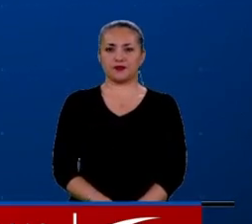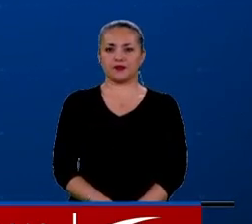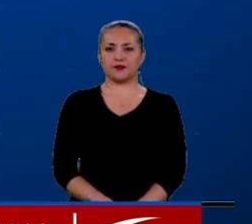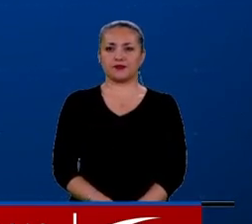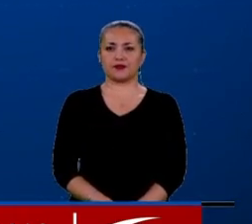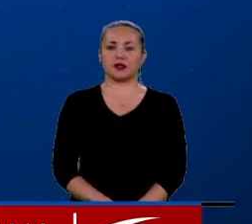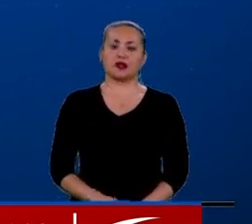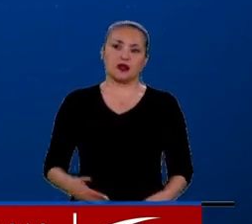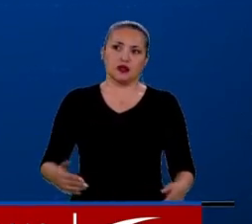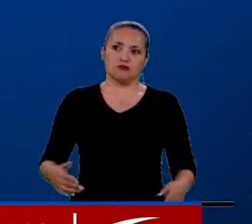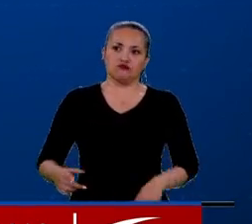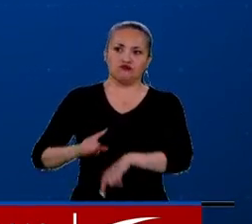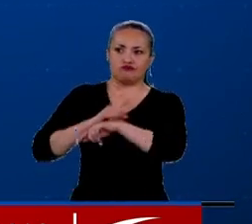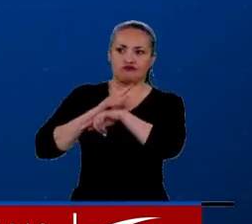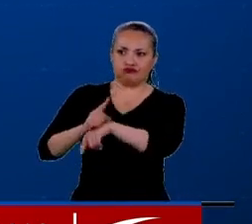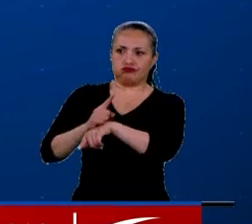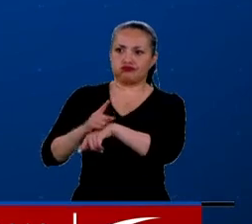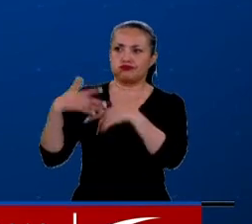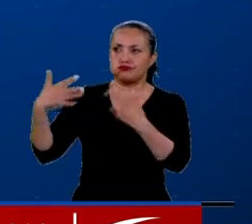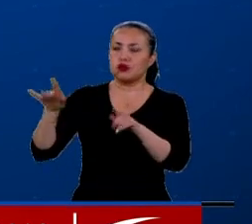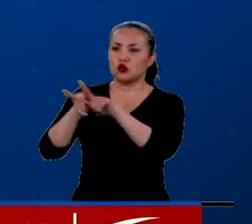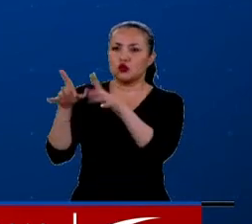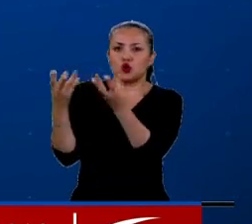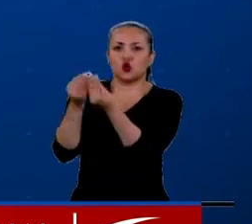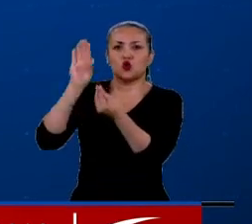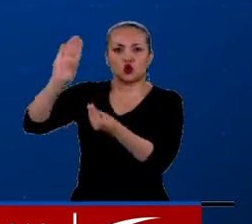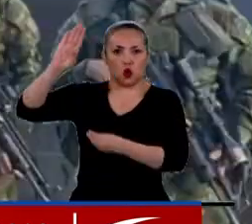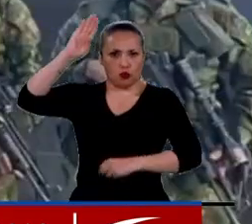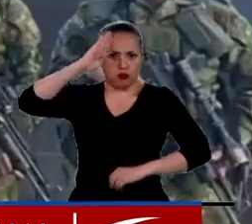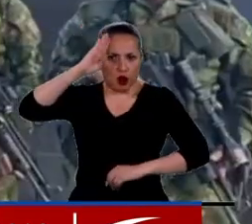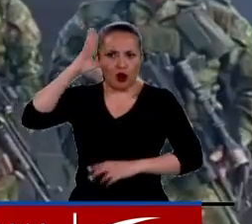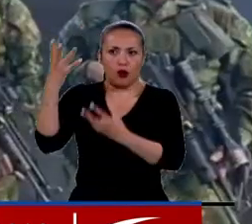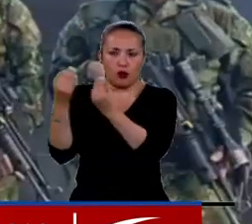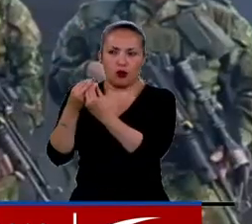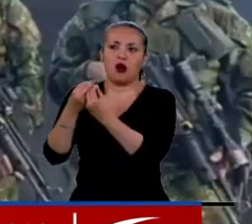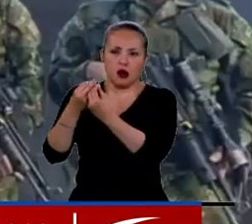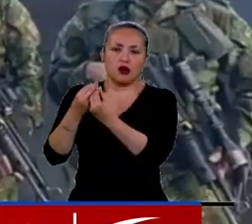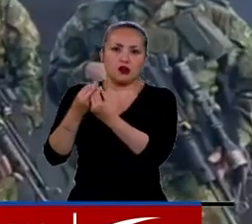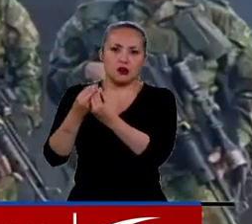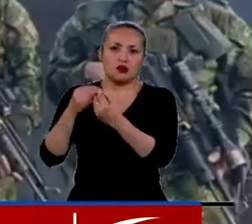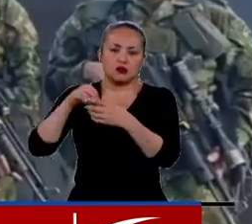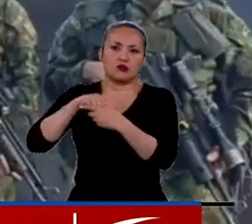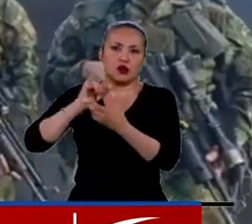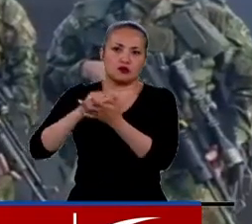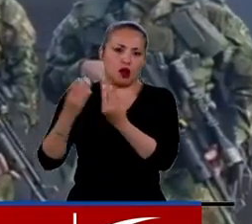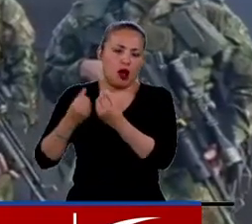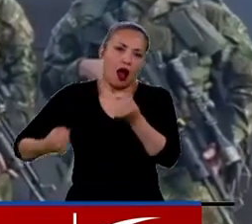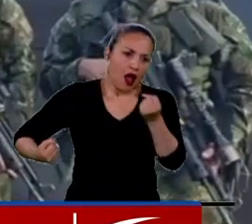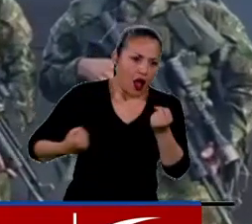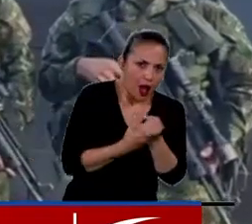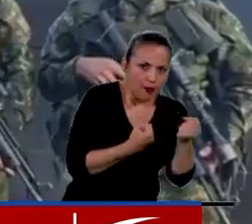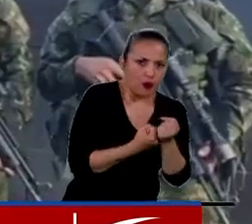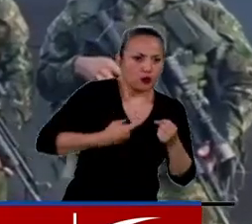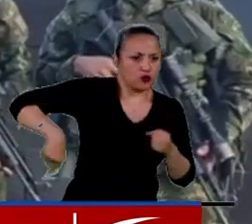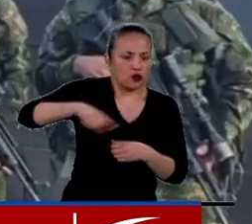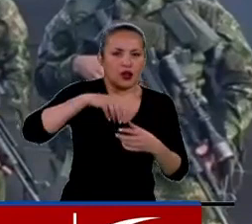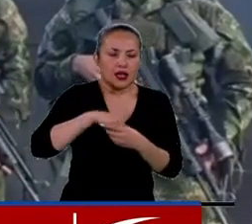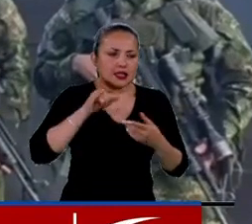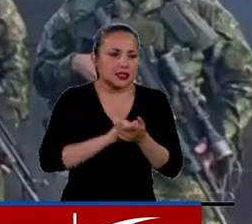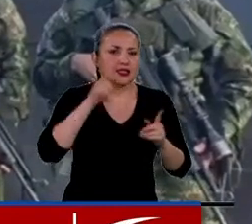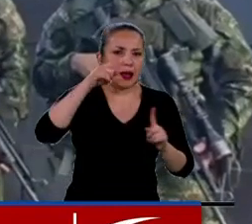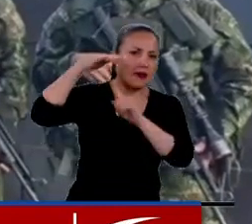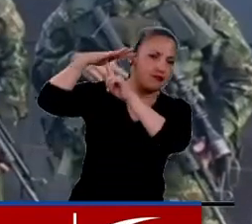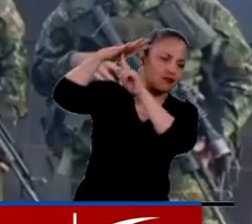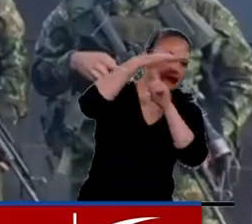Gracias a la rápida acción de las tropas del Ejército Nacional, el apoyo de la Fuerza Aérea, quien facilitó los medios para